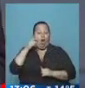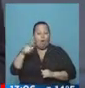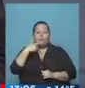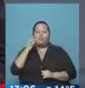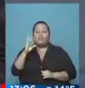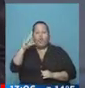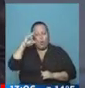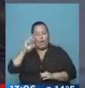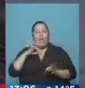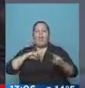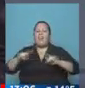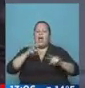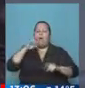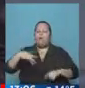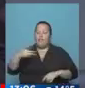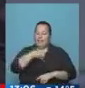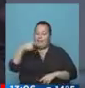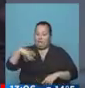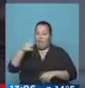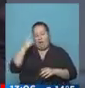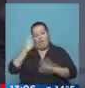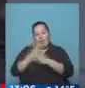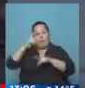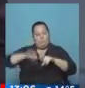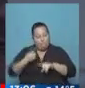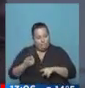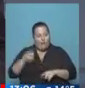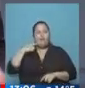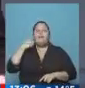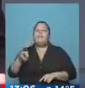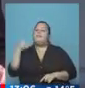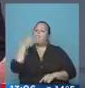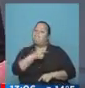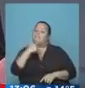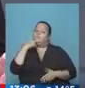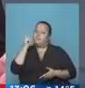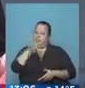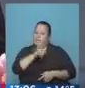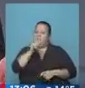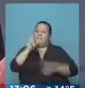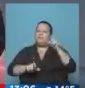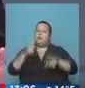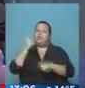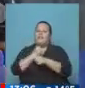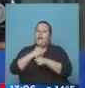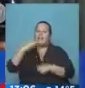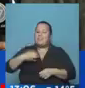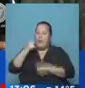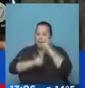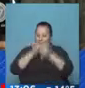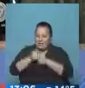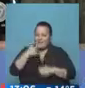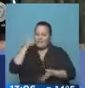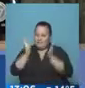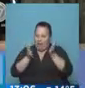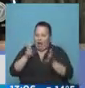el delegado de la unión ferroviaria que está impulsando esta medida de fuerza señalando bueno presuntas agresiones de los trabajadores de esta empresa de